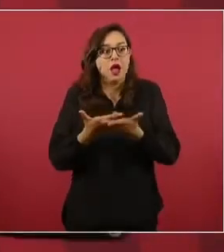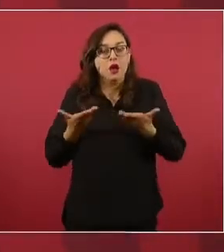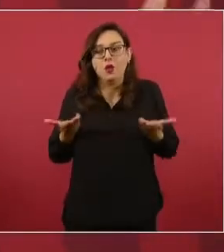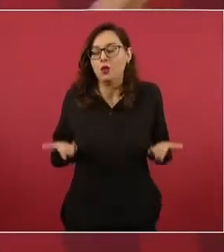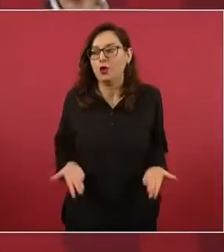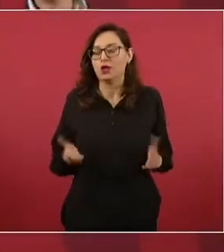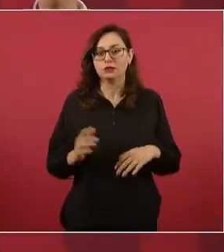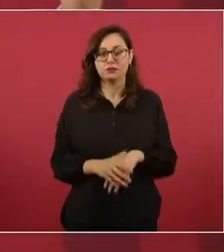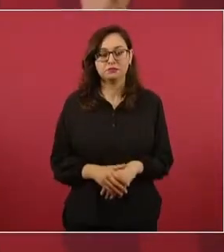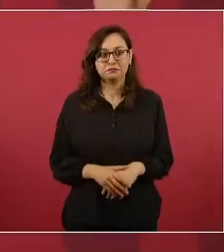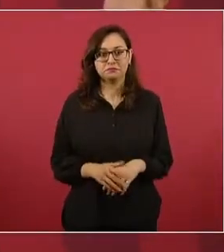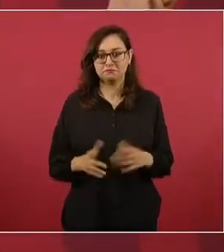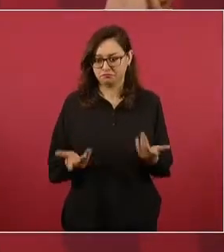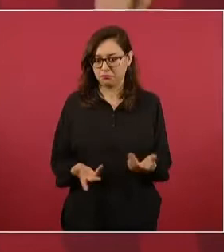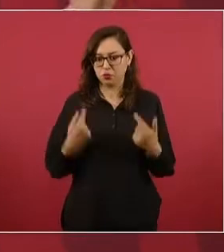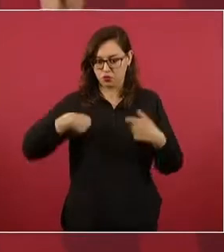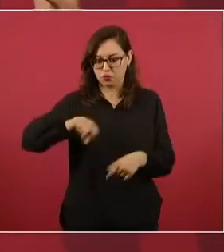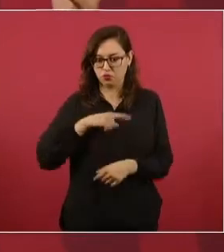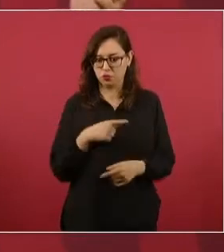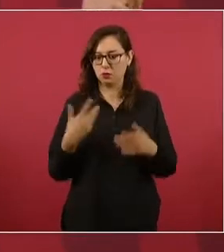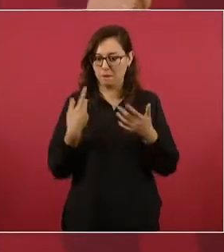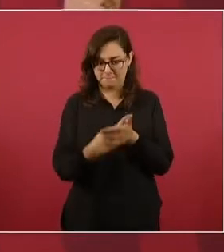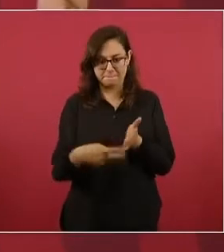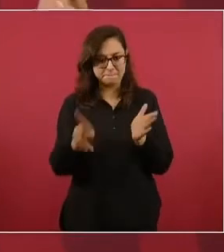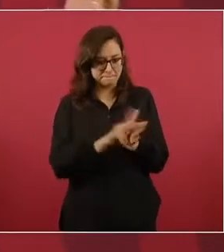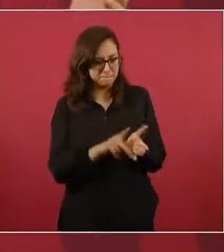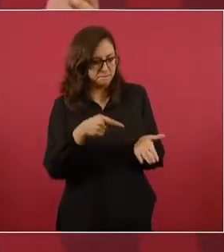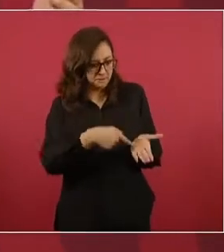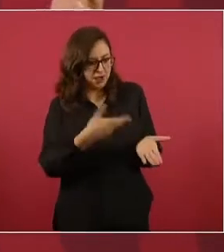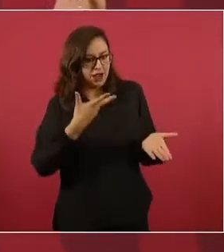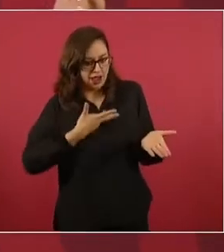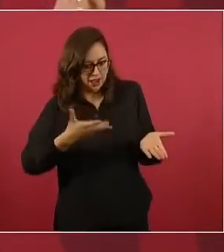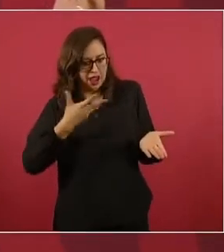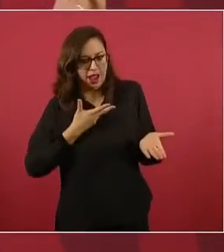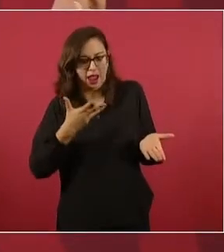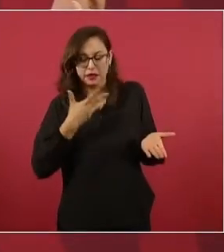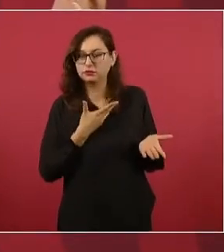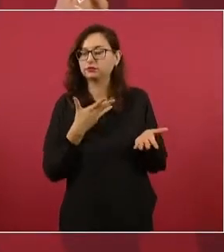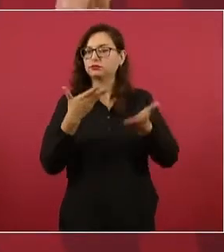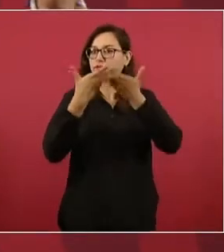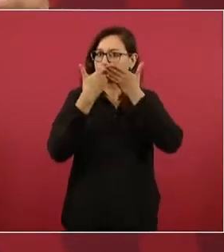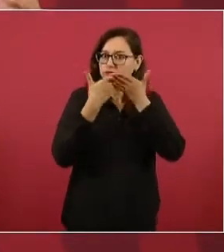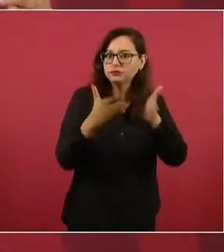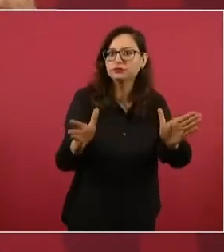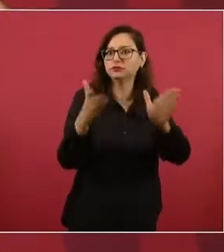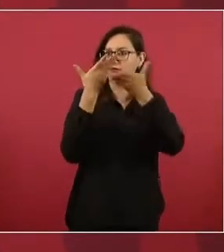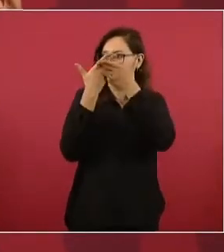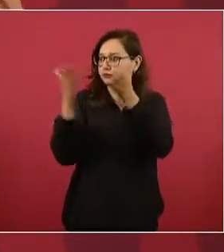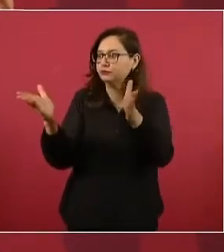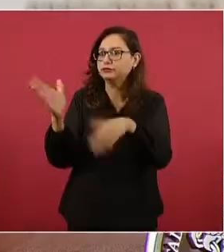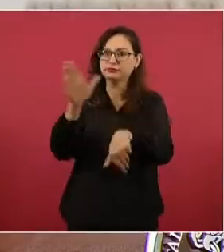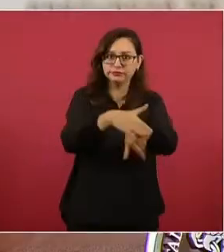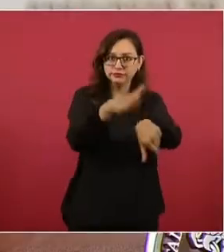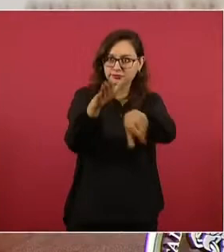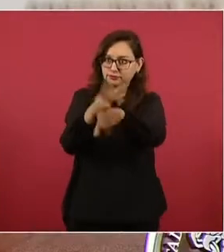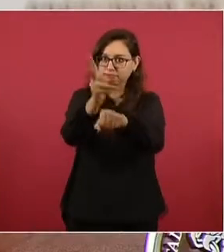haciendo una convocatoria para que todos los centros de salud y los hospitales tengan médicos y tengan especialistas,